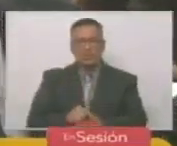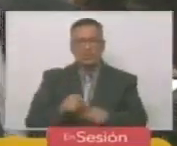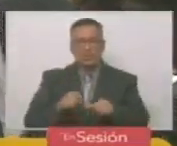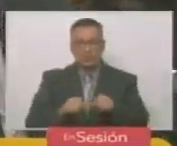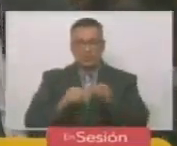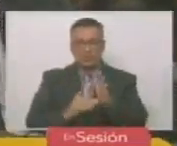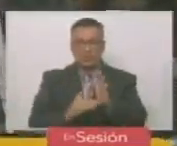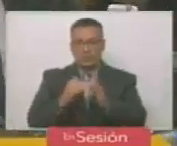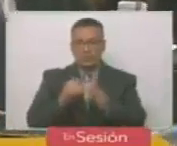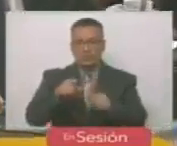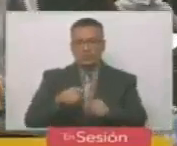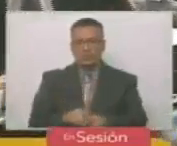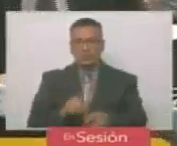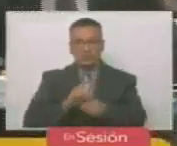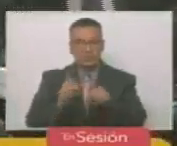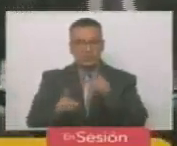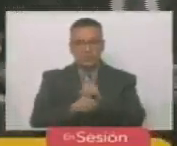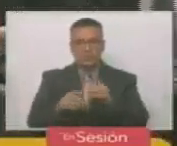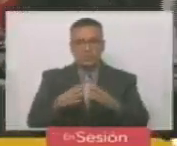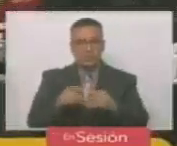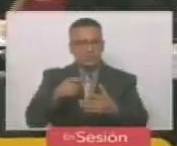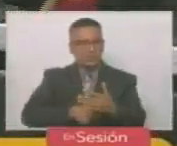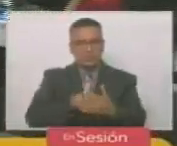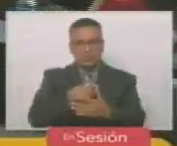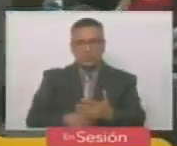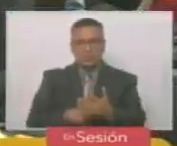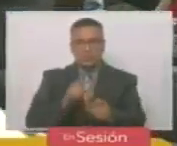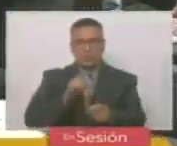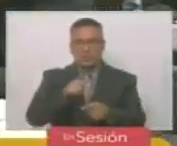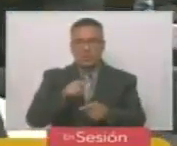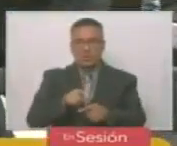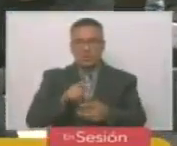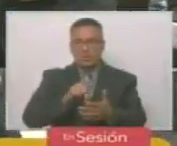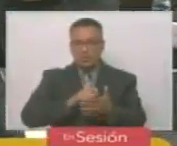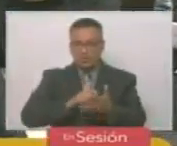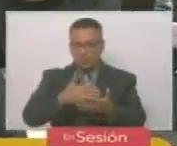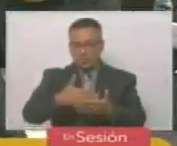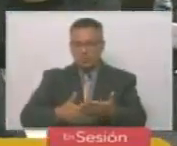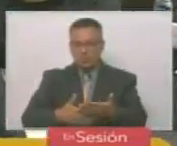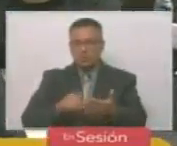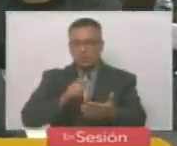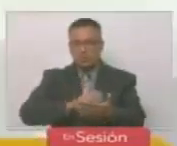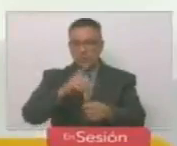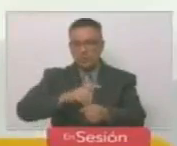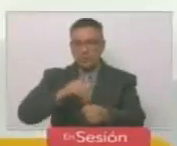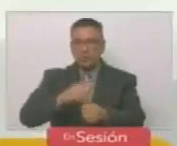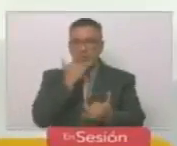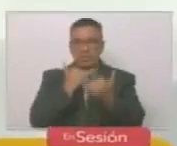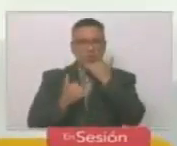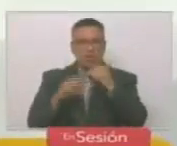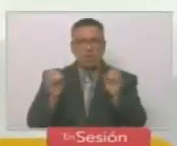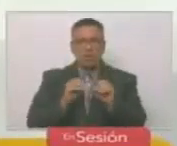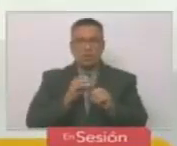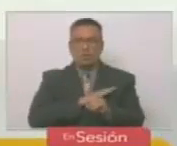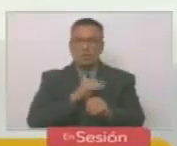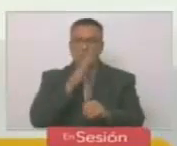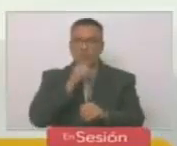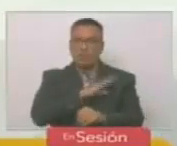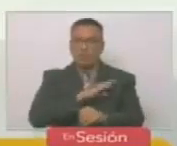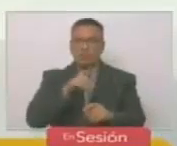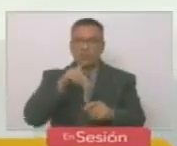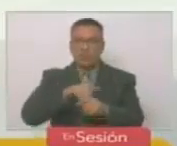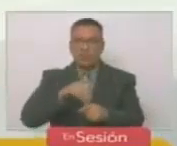actualización, la rectificación o la destrucción de aquellos registros si fuesen erróneos o afectasen ilegítimamente sus derechos